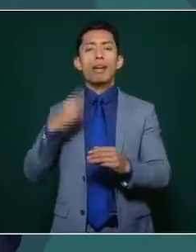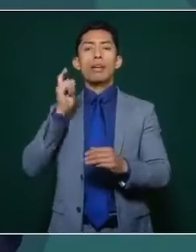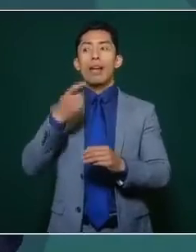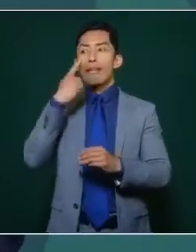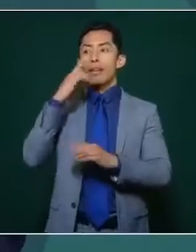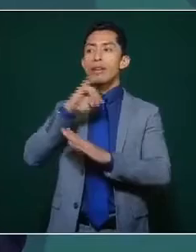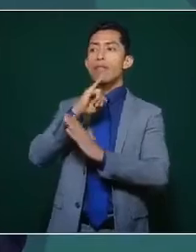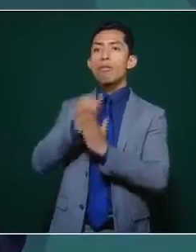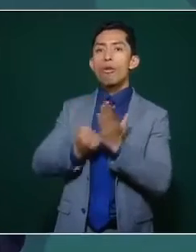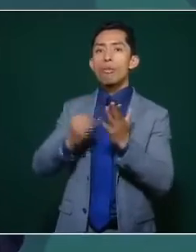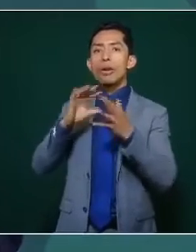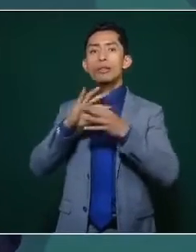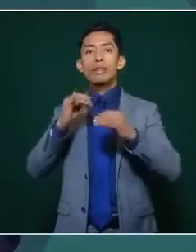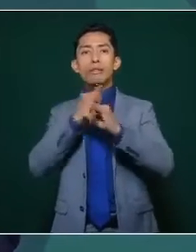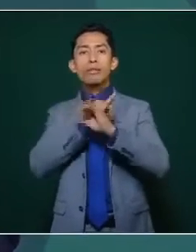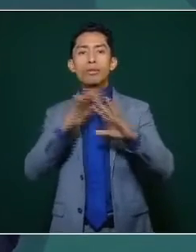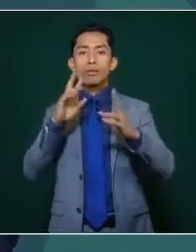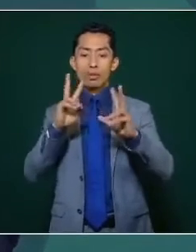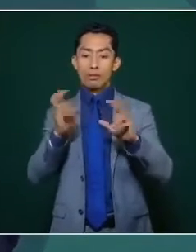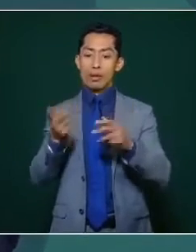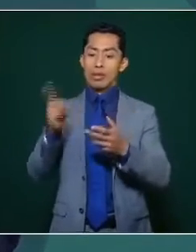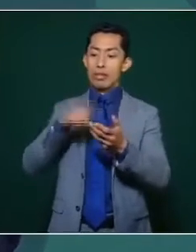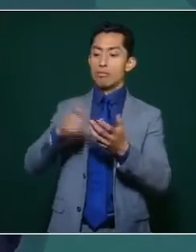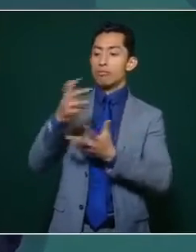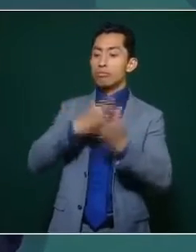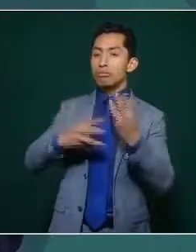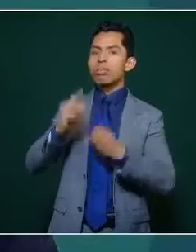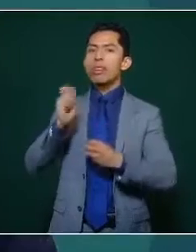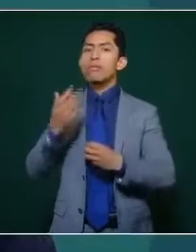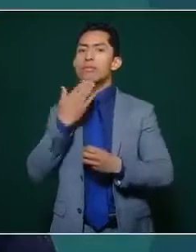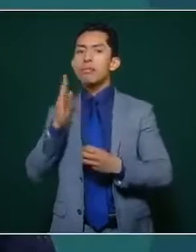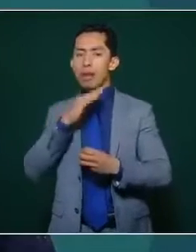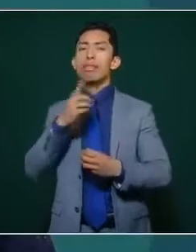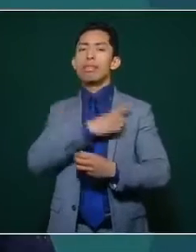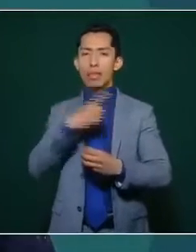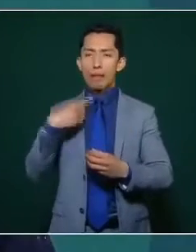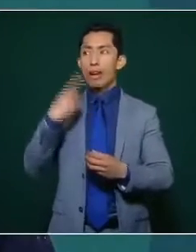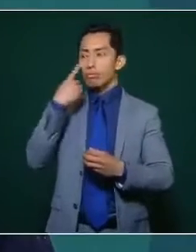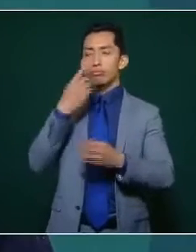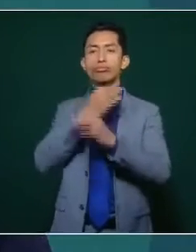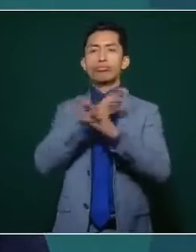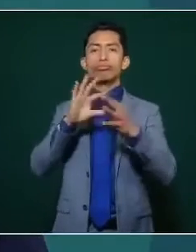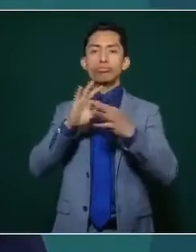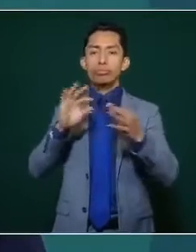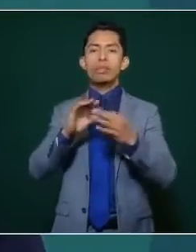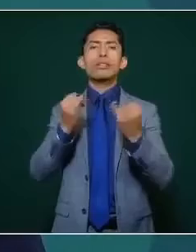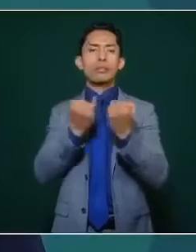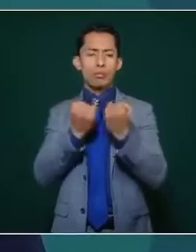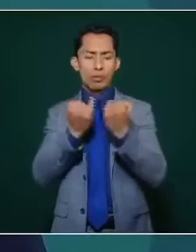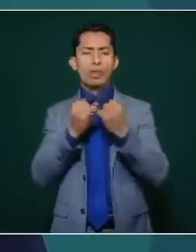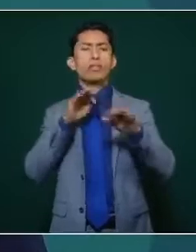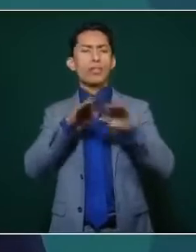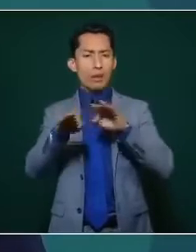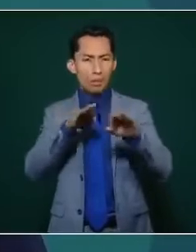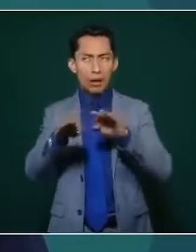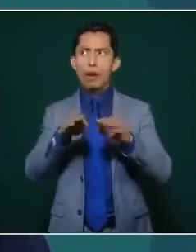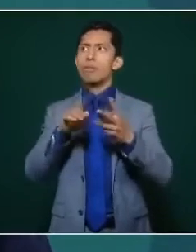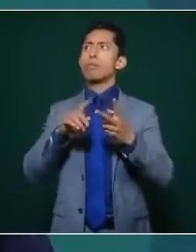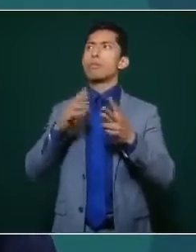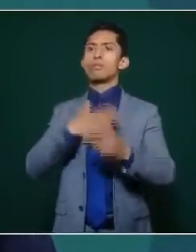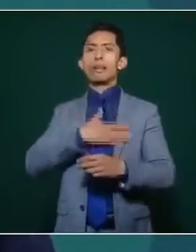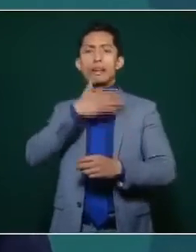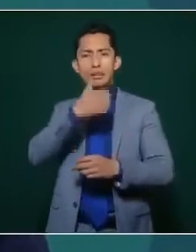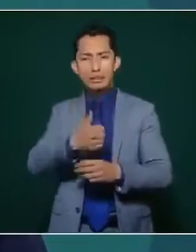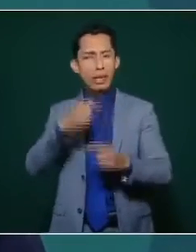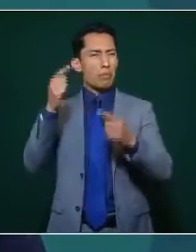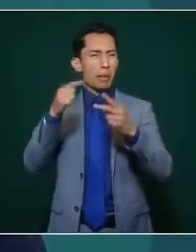datos económicos y también de empleo y de bienestar